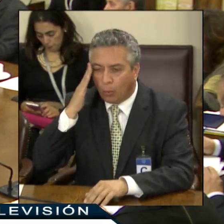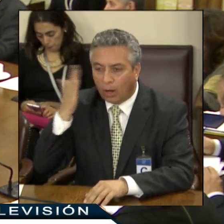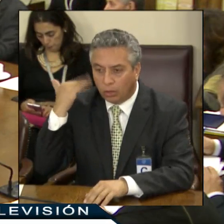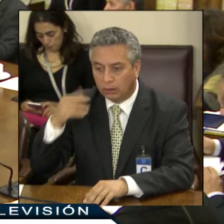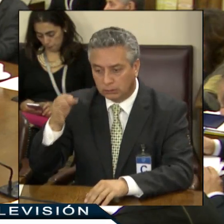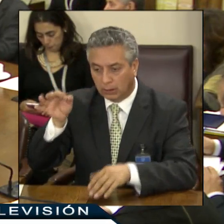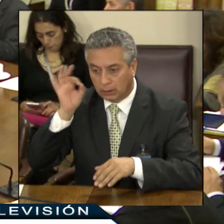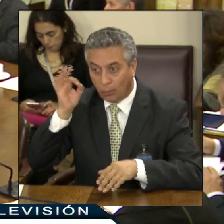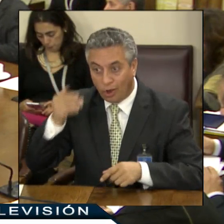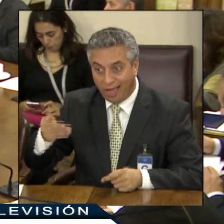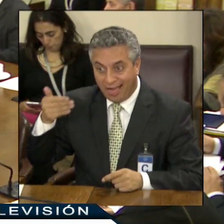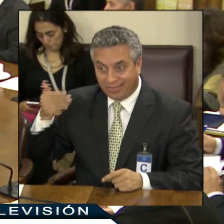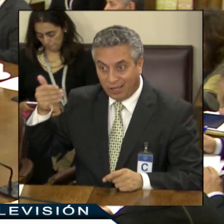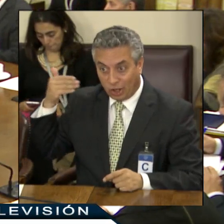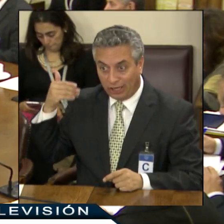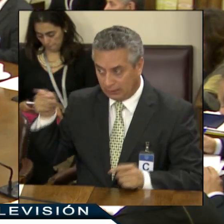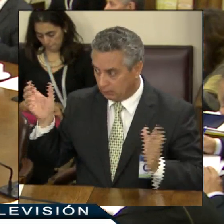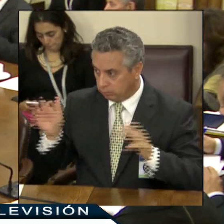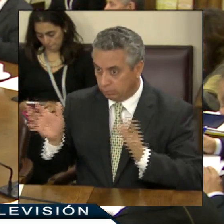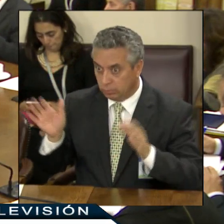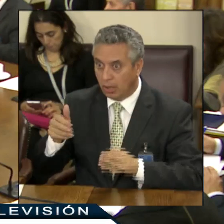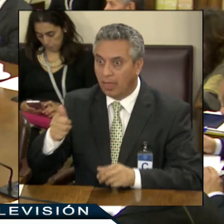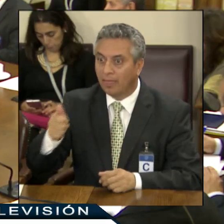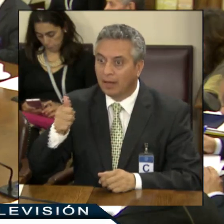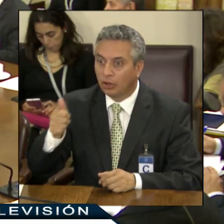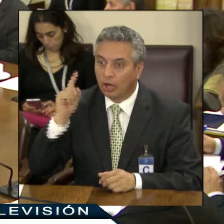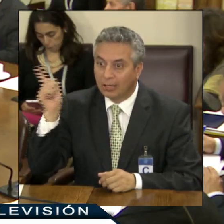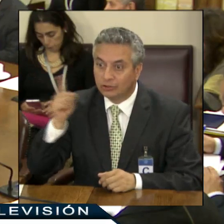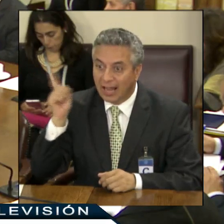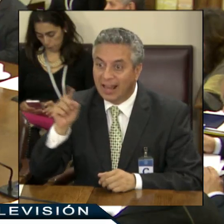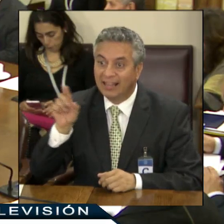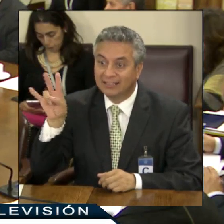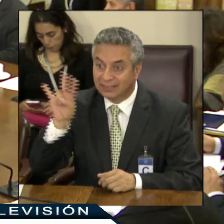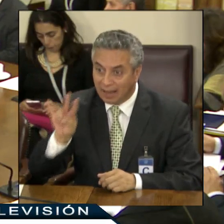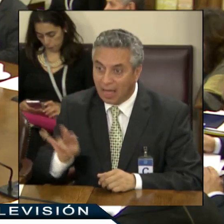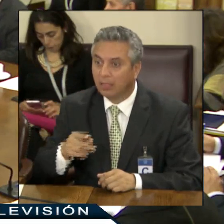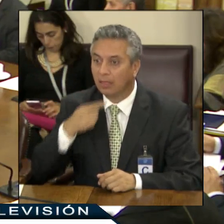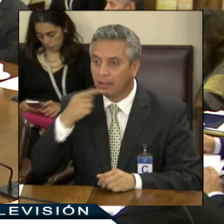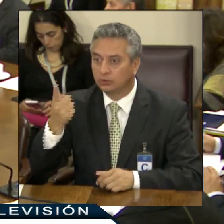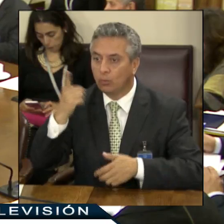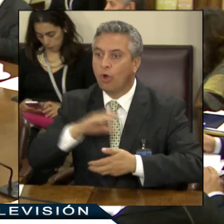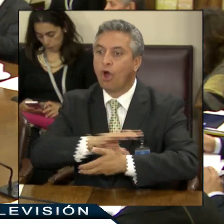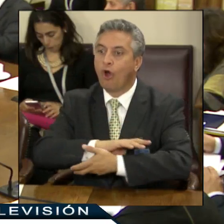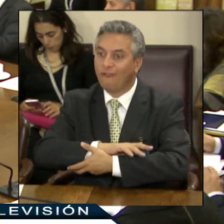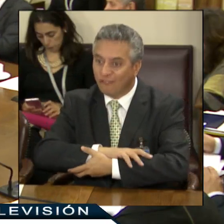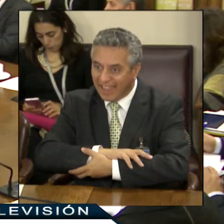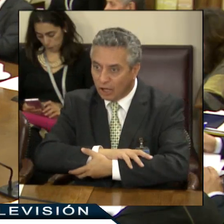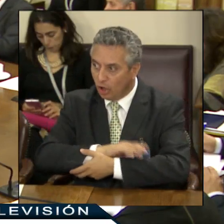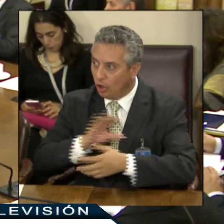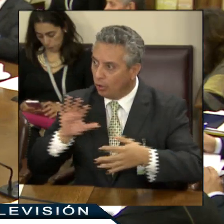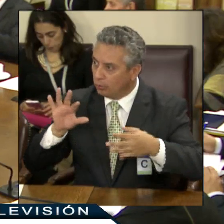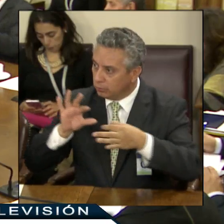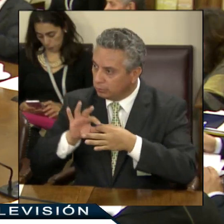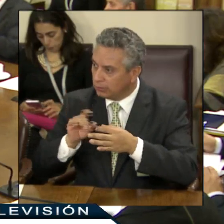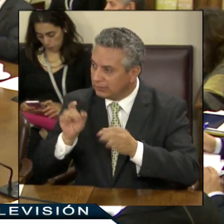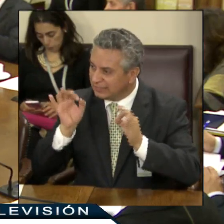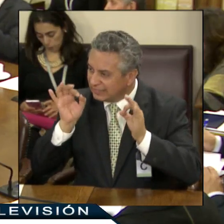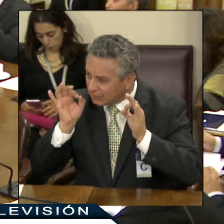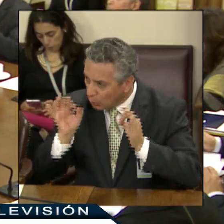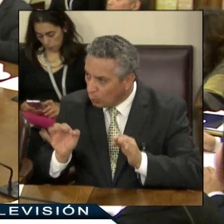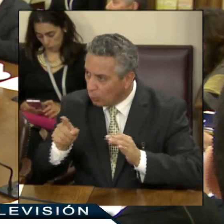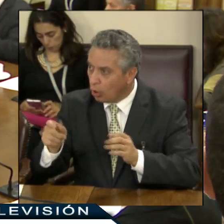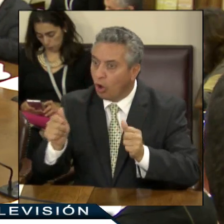sesiones anteriores el director nacional de senadi hizo alona un convenio que tenía no estoy segura si era